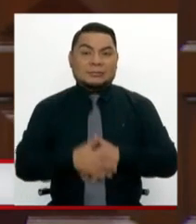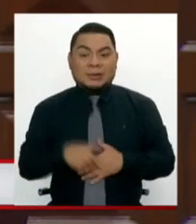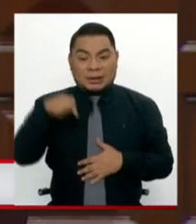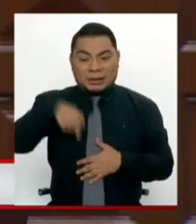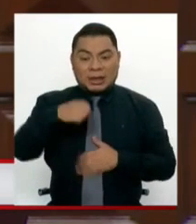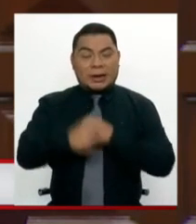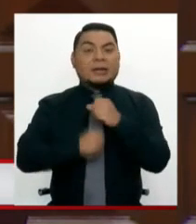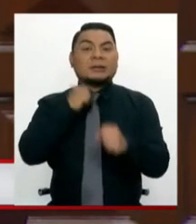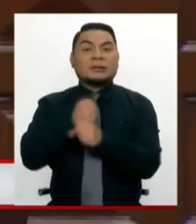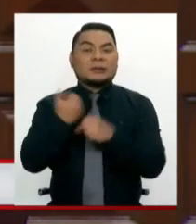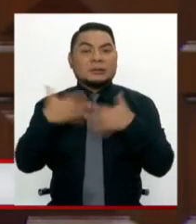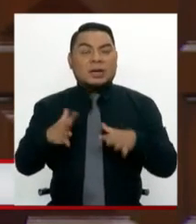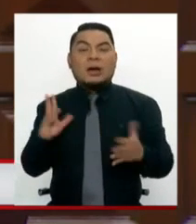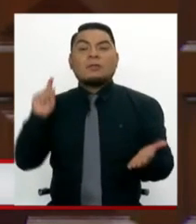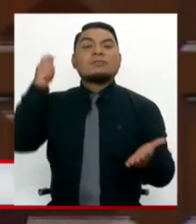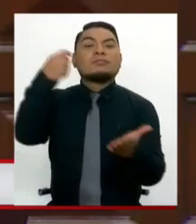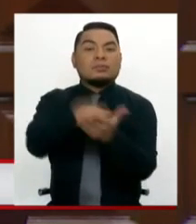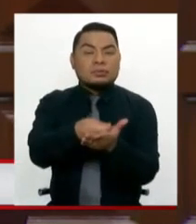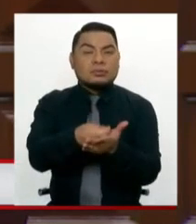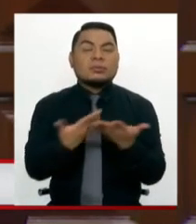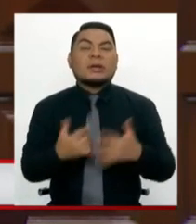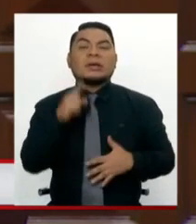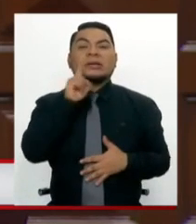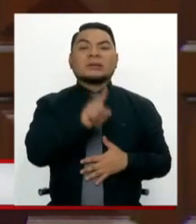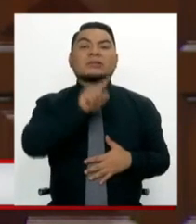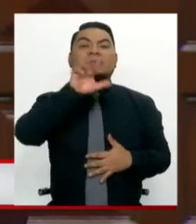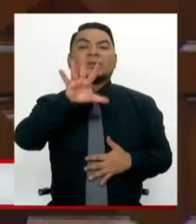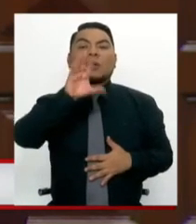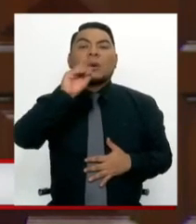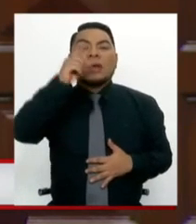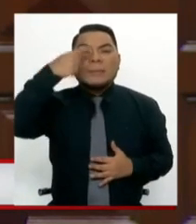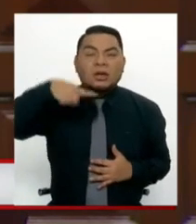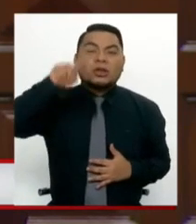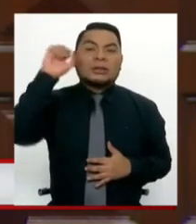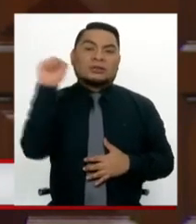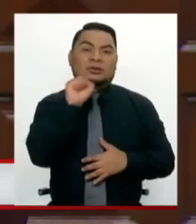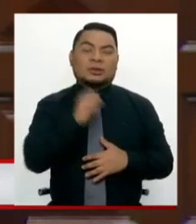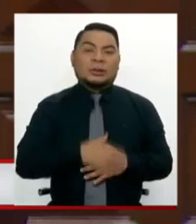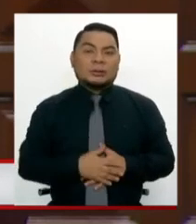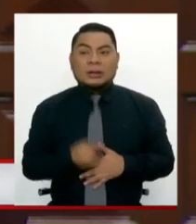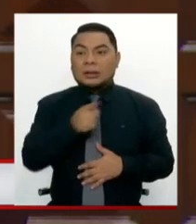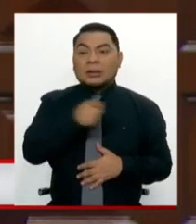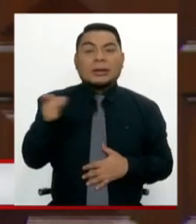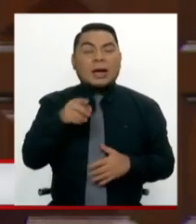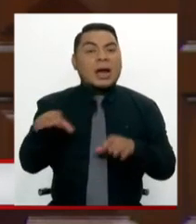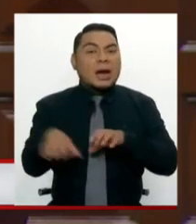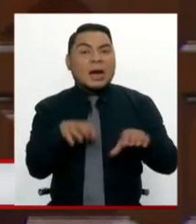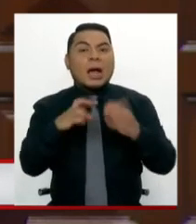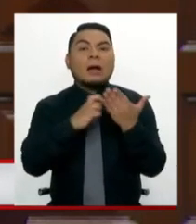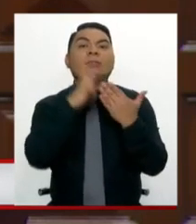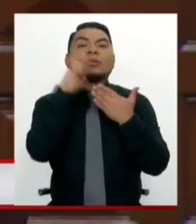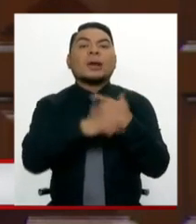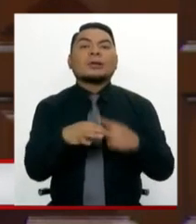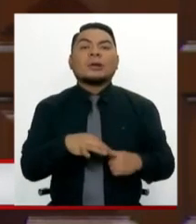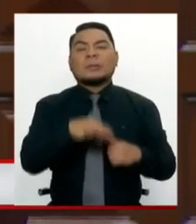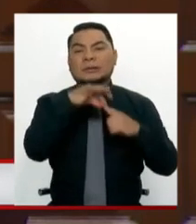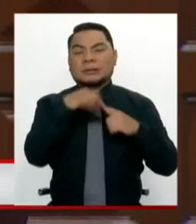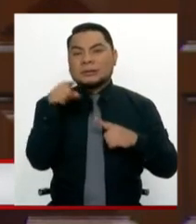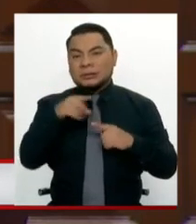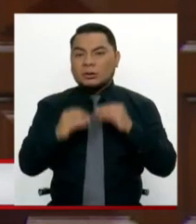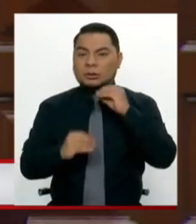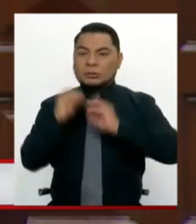año hemos asignado un presupuesto de 150 millones de soles para ejecutar el proyecto especial